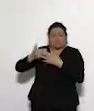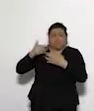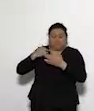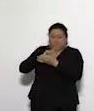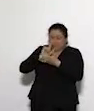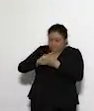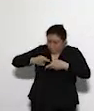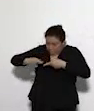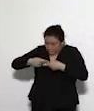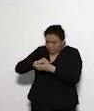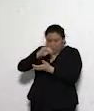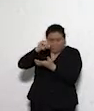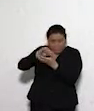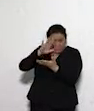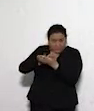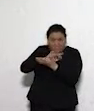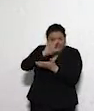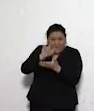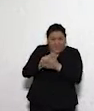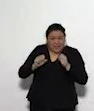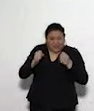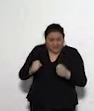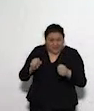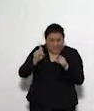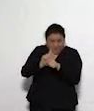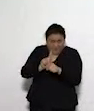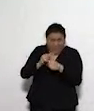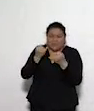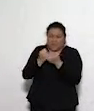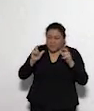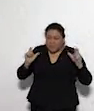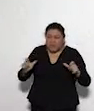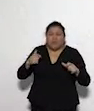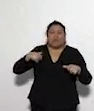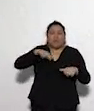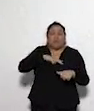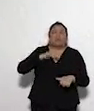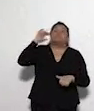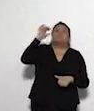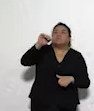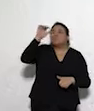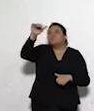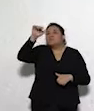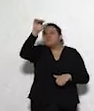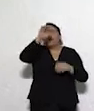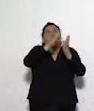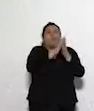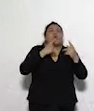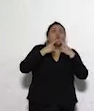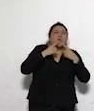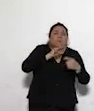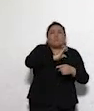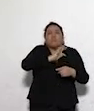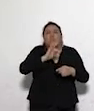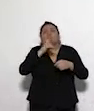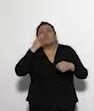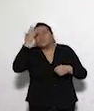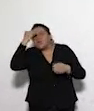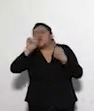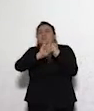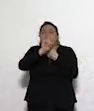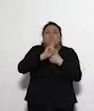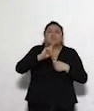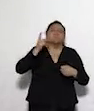legislativo para la emisión de la Ley de Seguridad Interior llamamos en múltiples ocasiones a que se diera esa discusión sobre la realidad